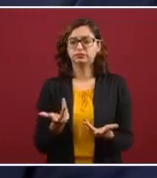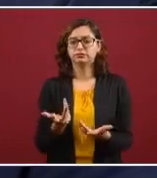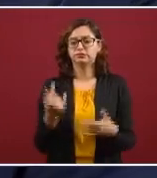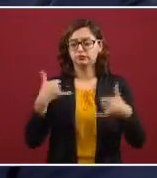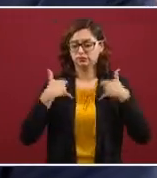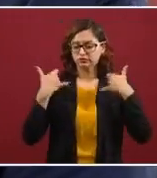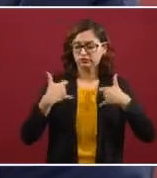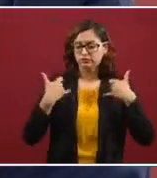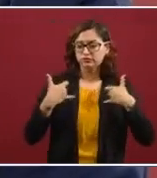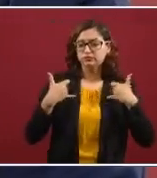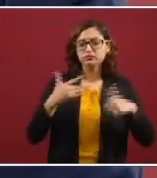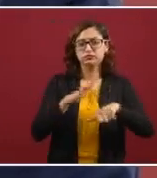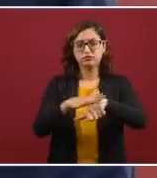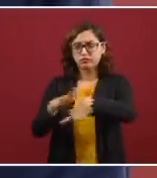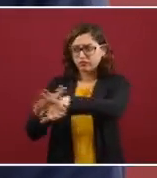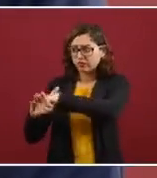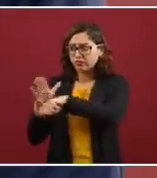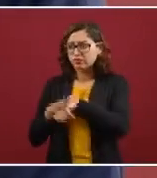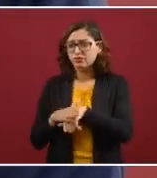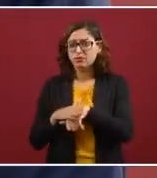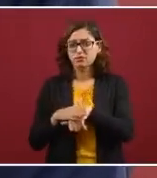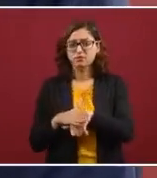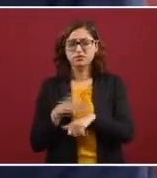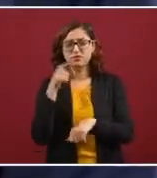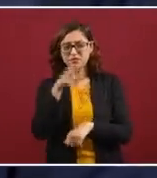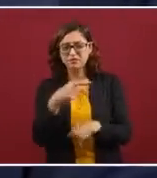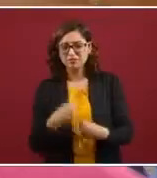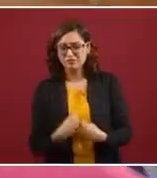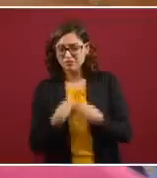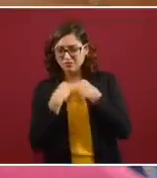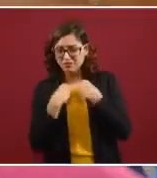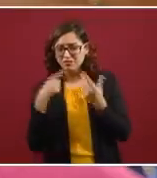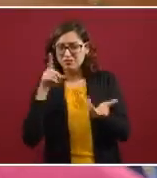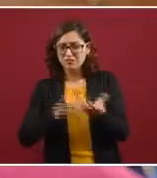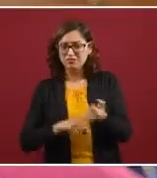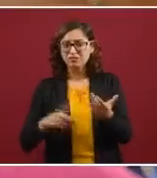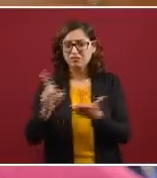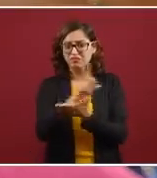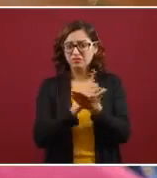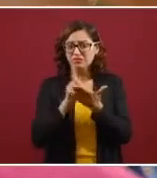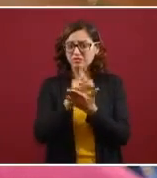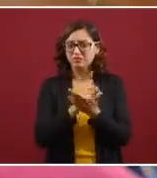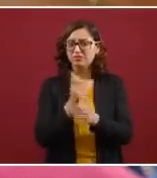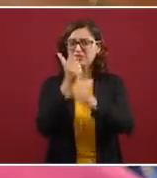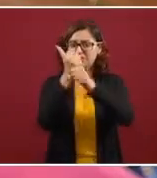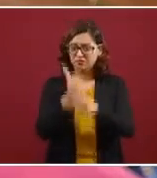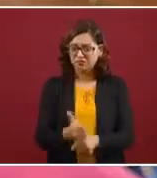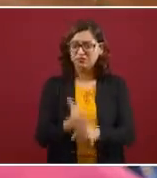los jóvenes que esa vida es de sufrimiento,